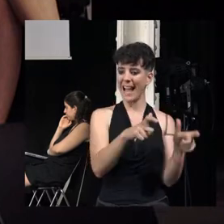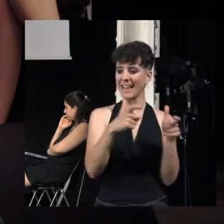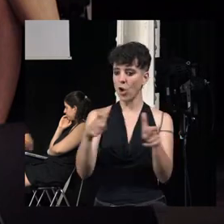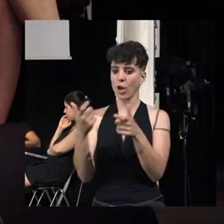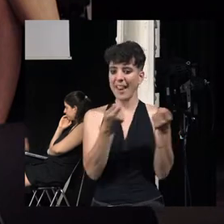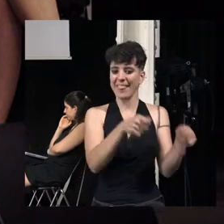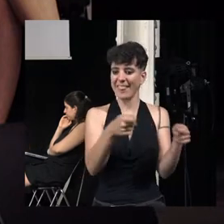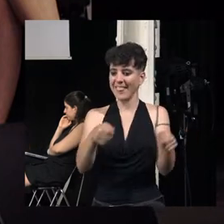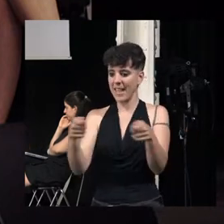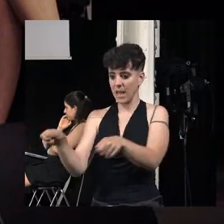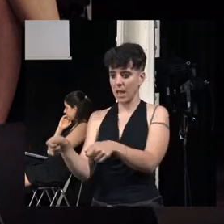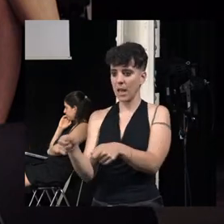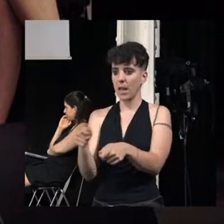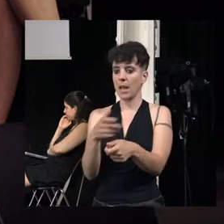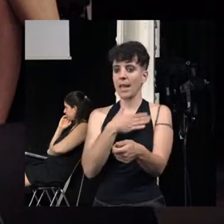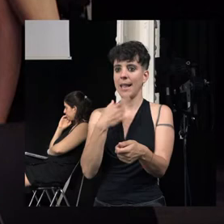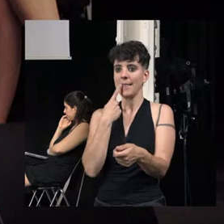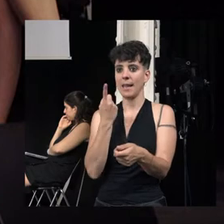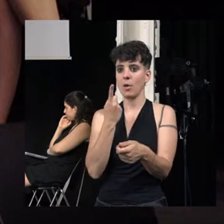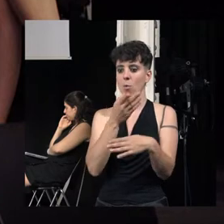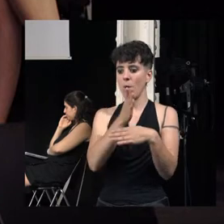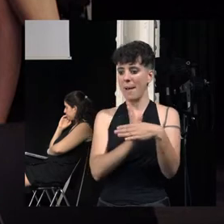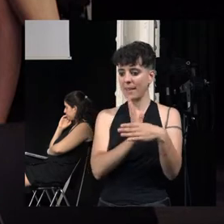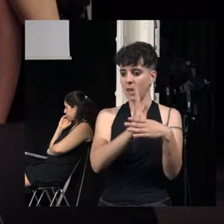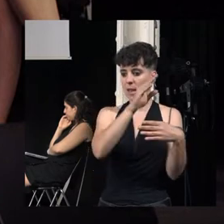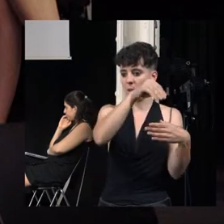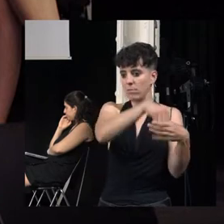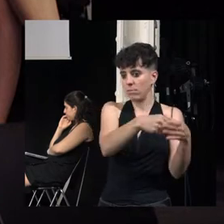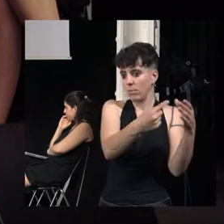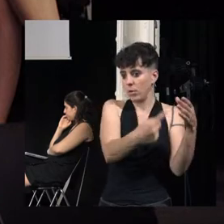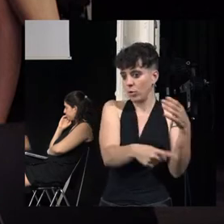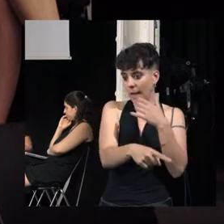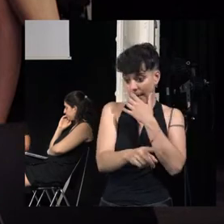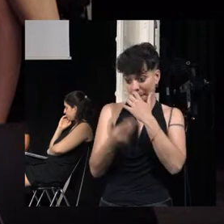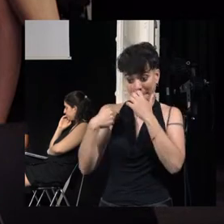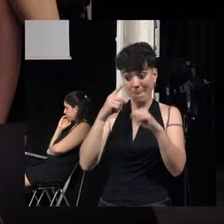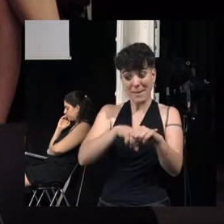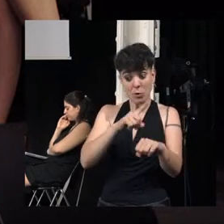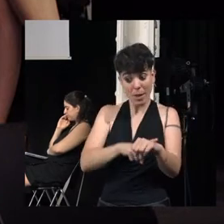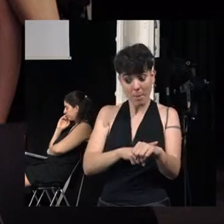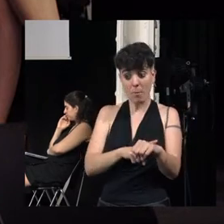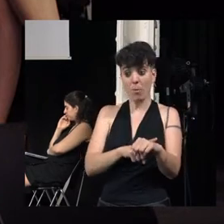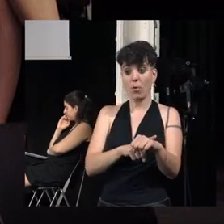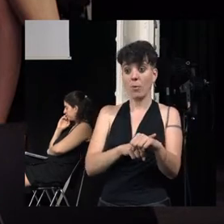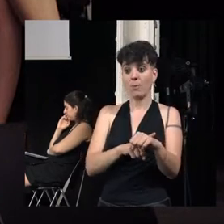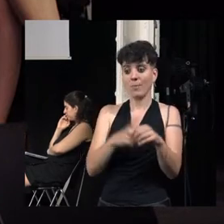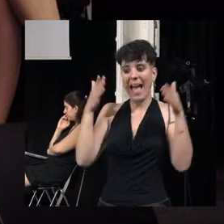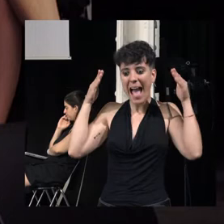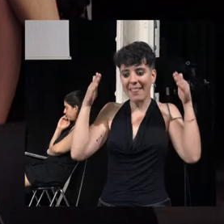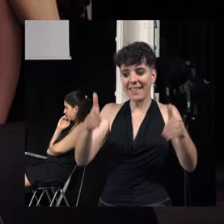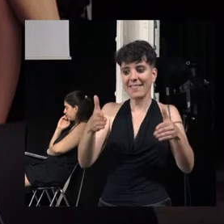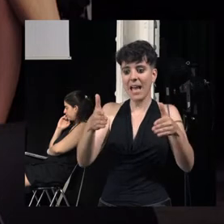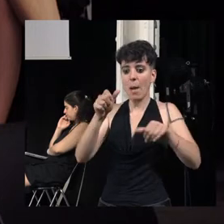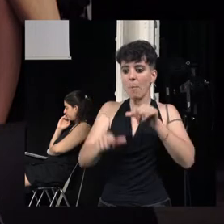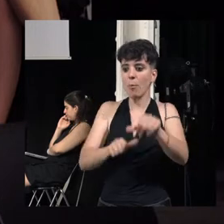categorial tiene una parte contingente. Pero al mismo tiempo también es necesario estar atenta a los procesos